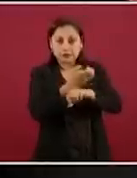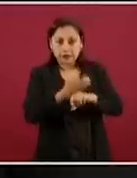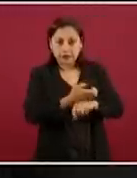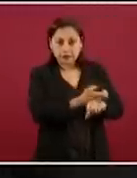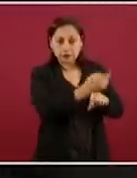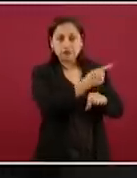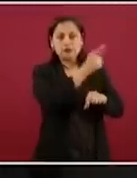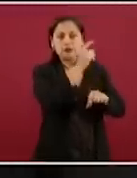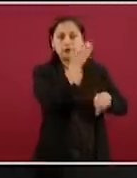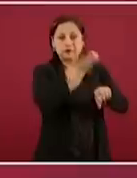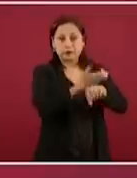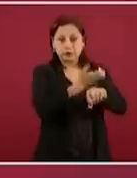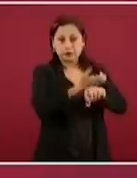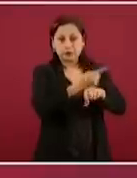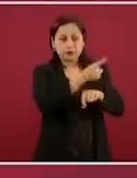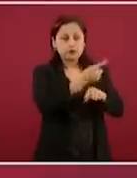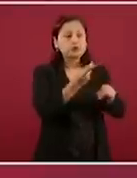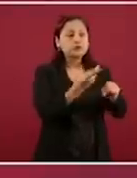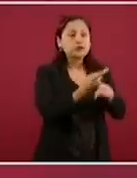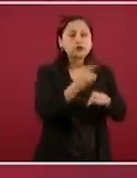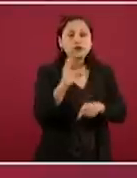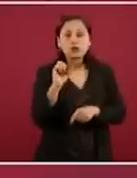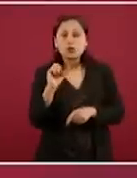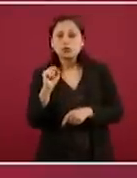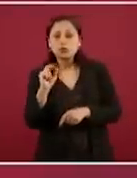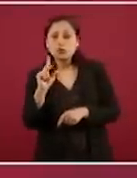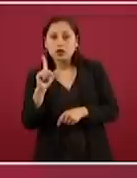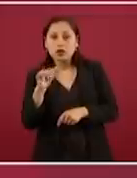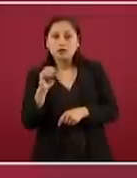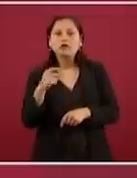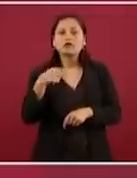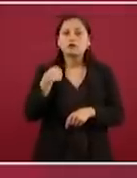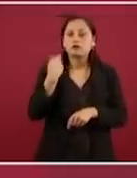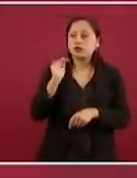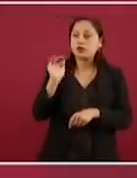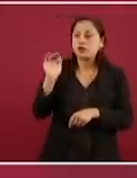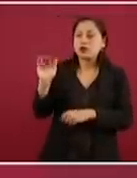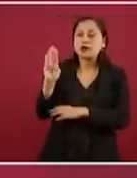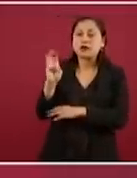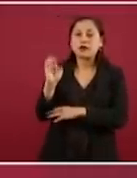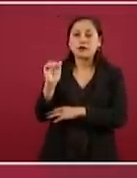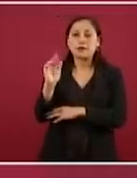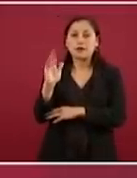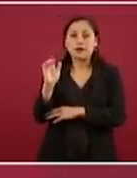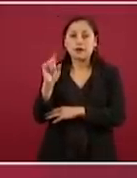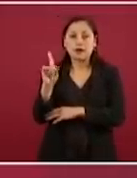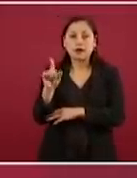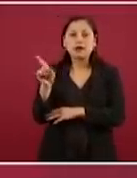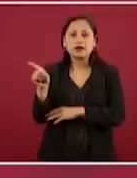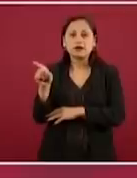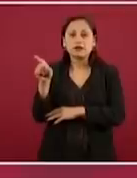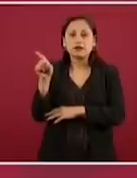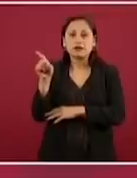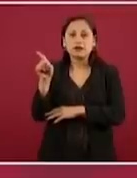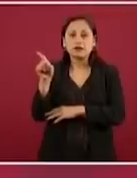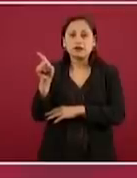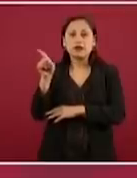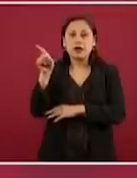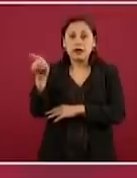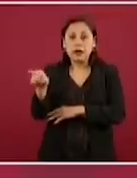Ebrard, que si es posible te reciba hoy mismo